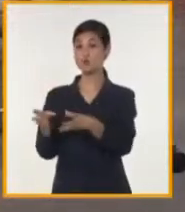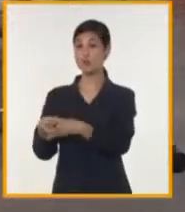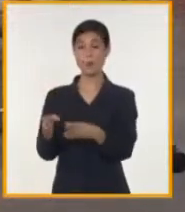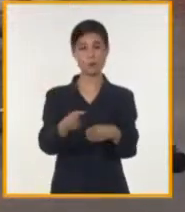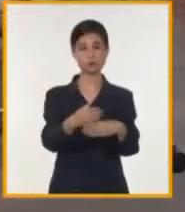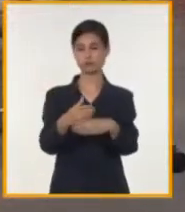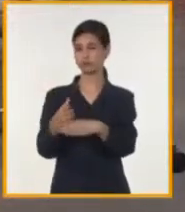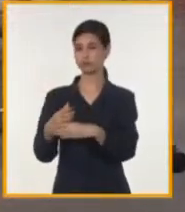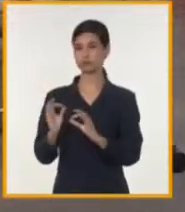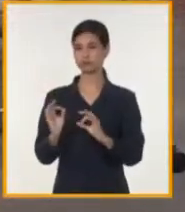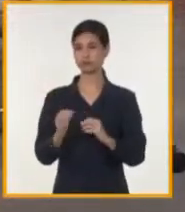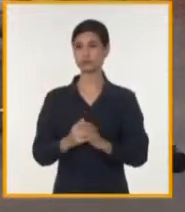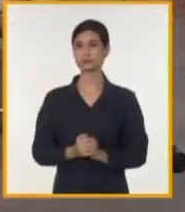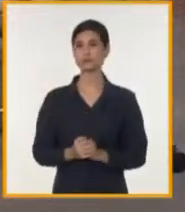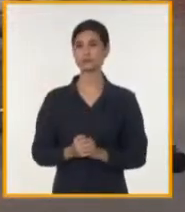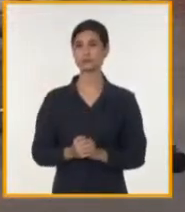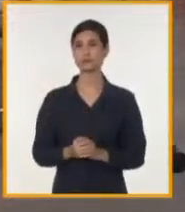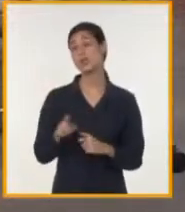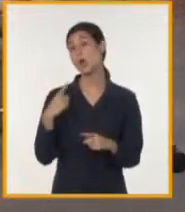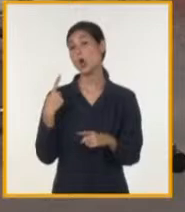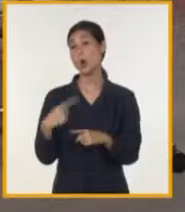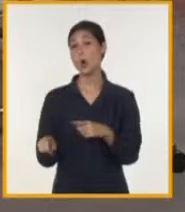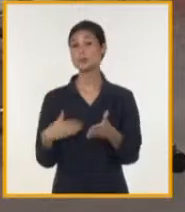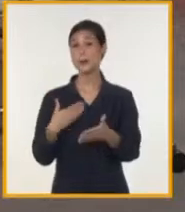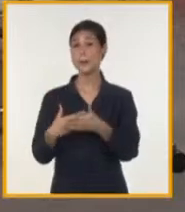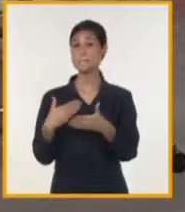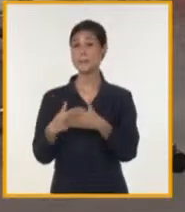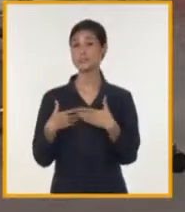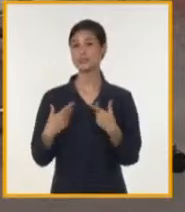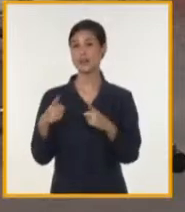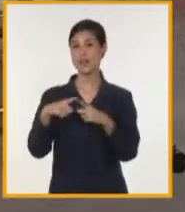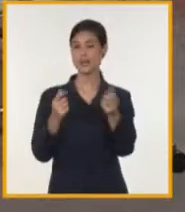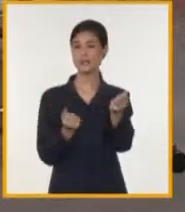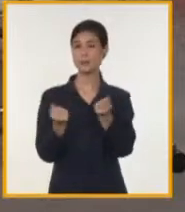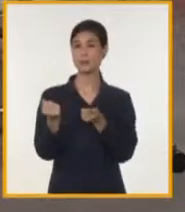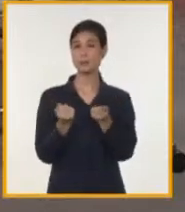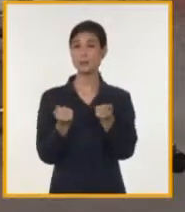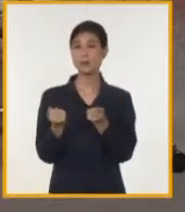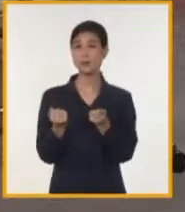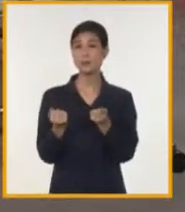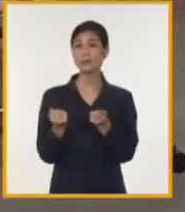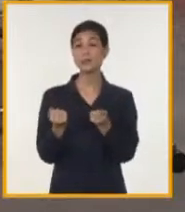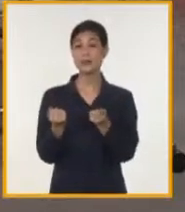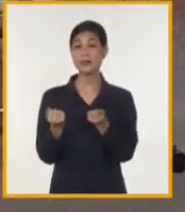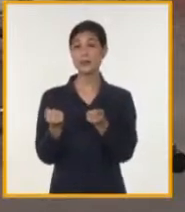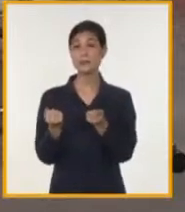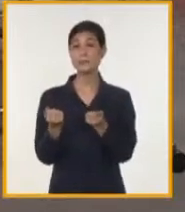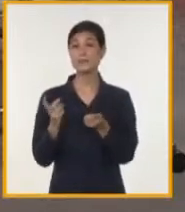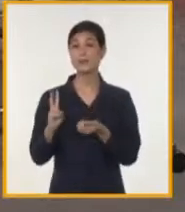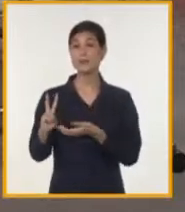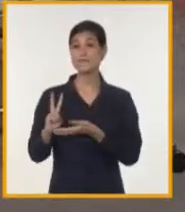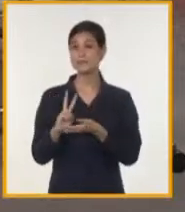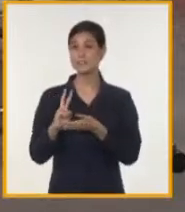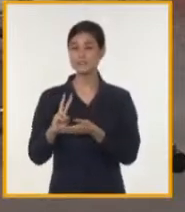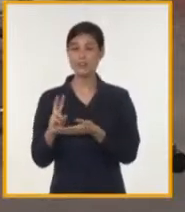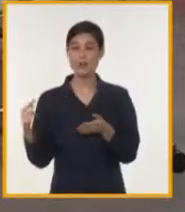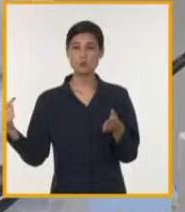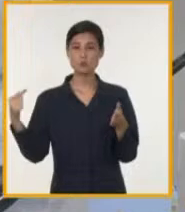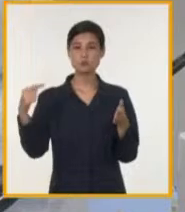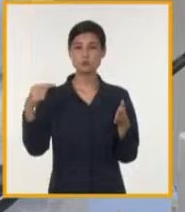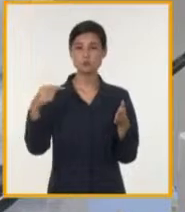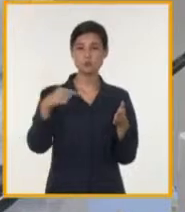de Medibú a cortas distancias, porque la transportación de Medibú a larga distancia se realiza por la empresa de ómnibus nacionales.